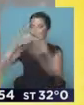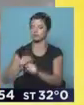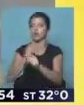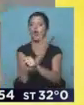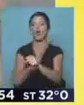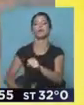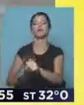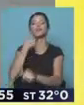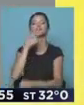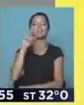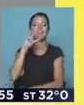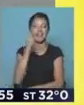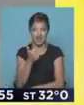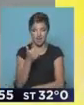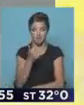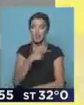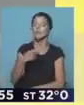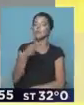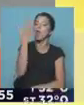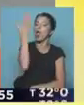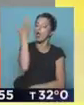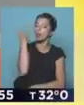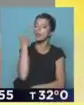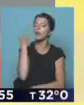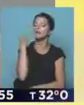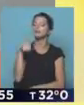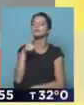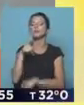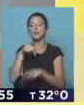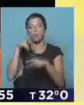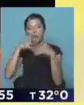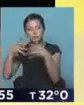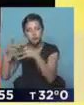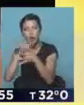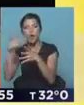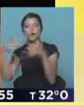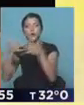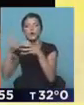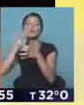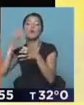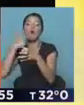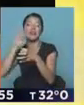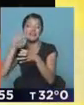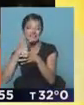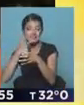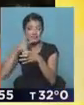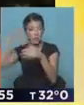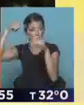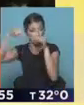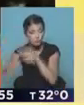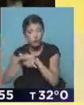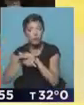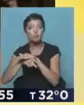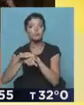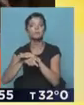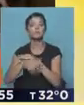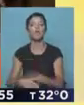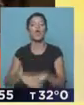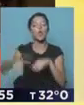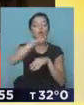gobierno sirio. En la última semana, cuando se profundizó el cerco contra las fuerzas rebeldes lanzado en noviembre, los corredores